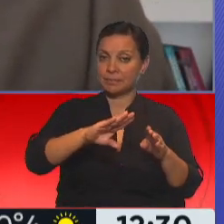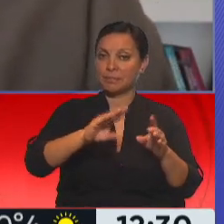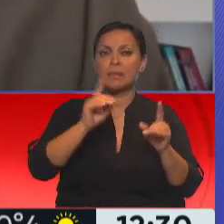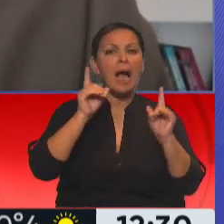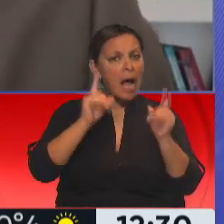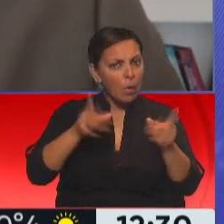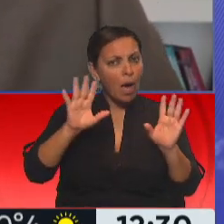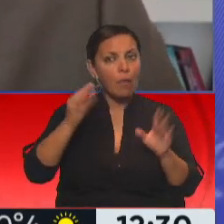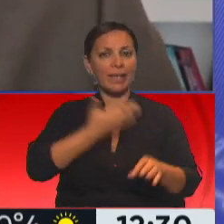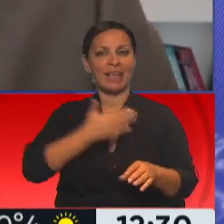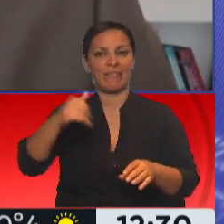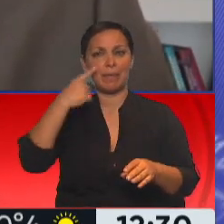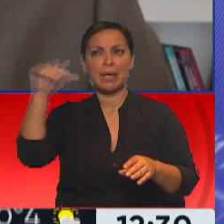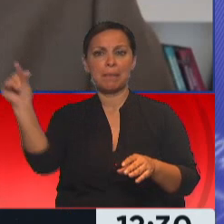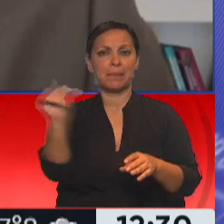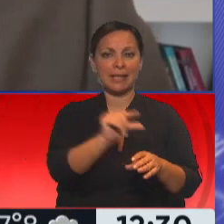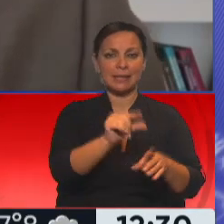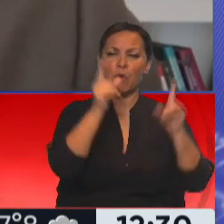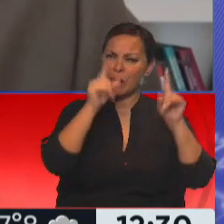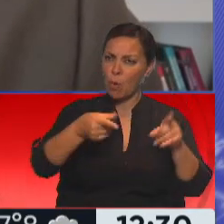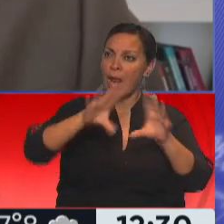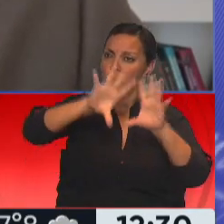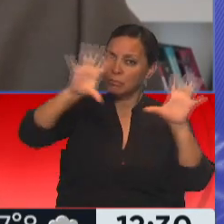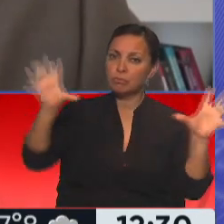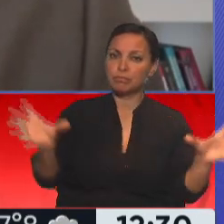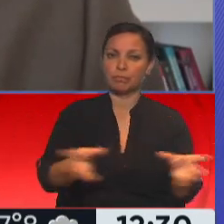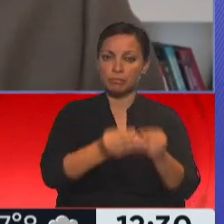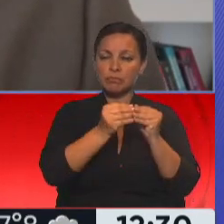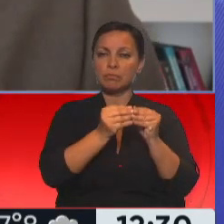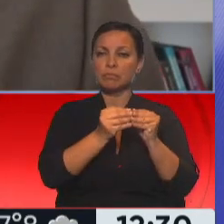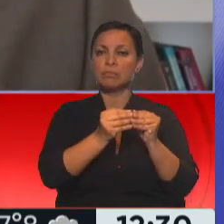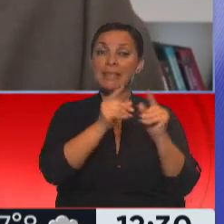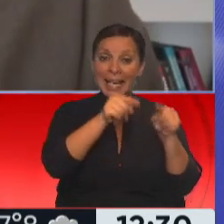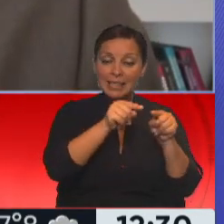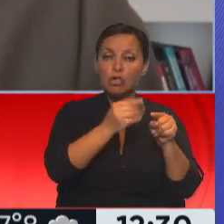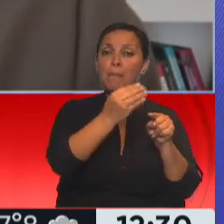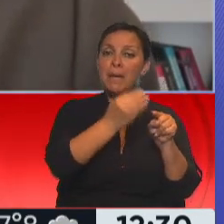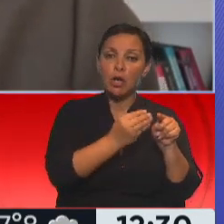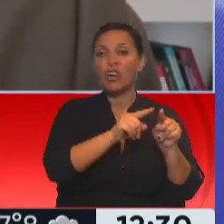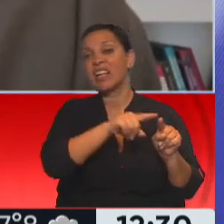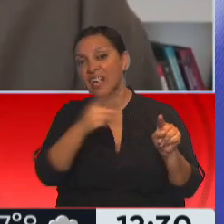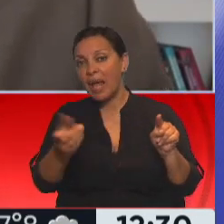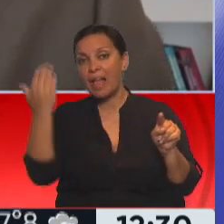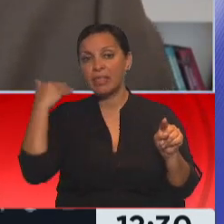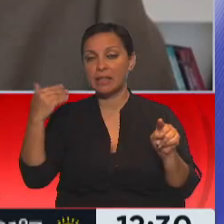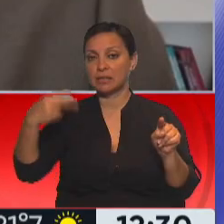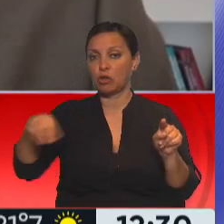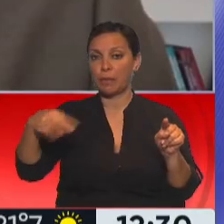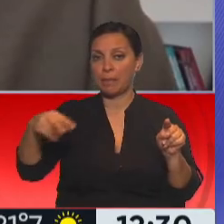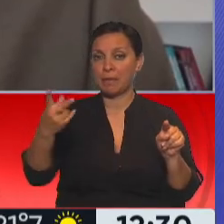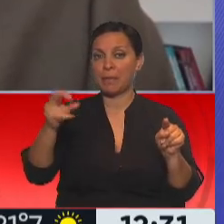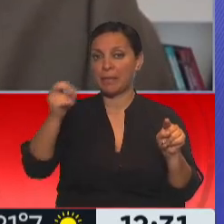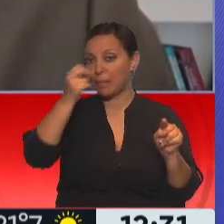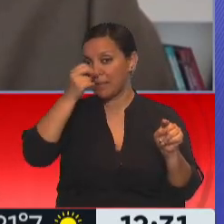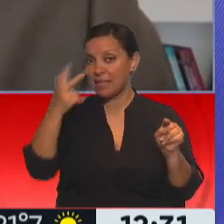Fondo Monetario y demás, si tomás el total de la deuda pública, es menor que la deuda que tenía en noviembre del